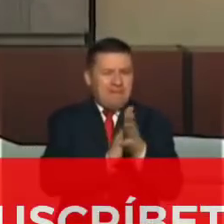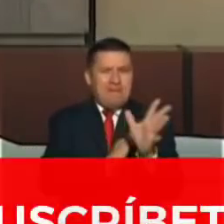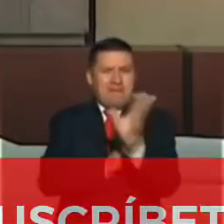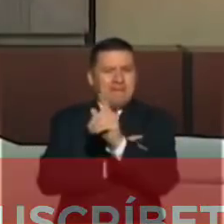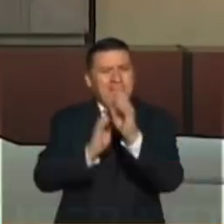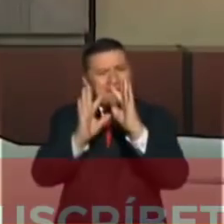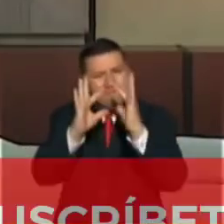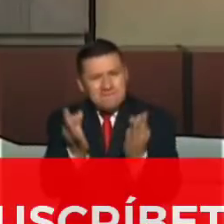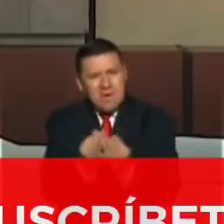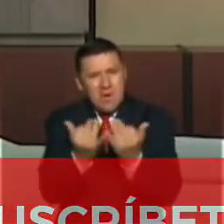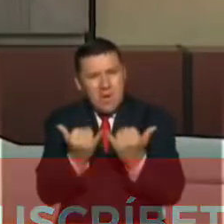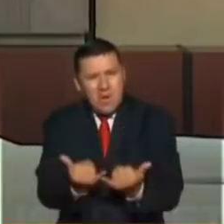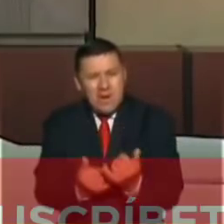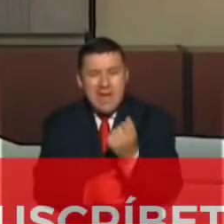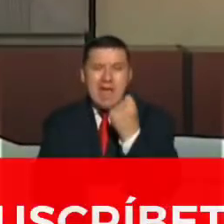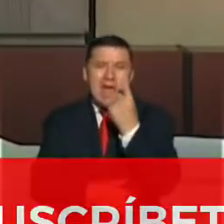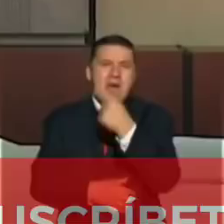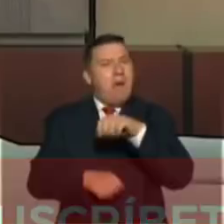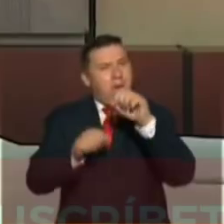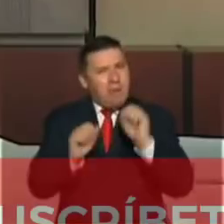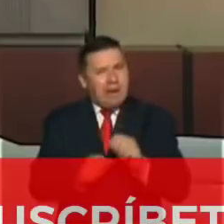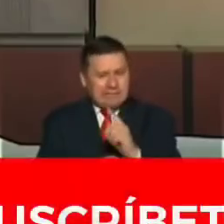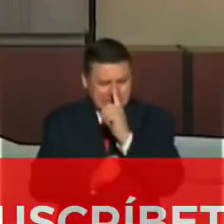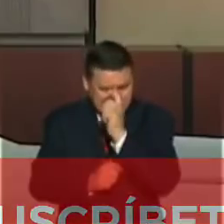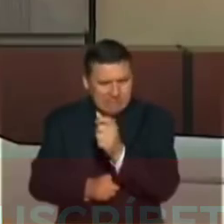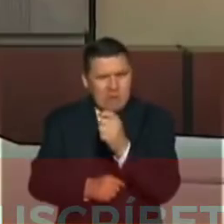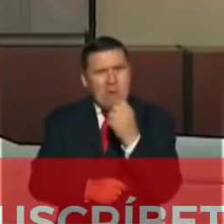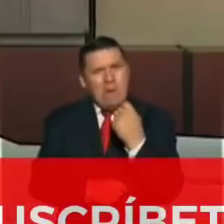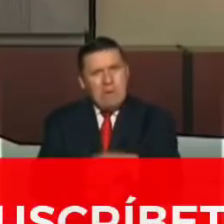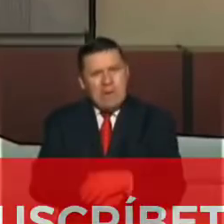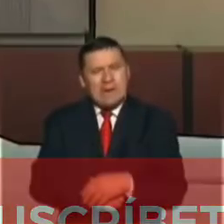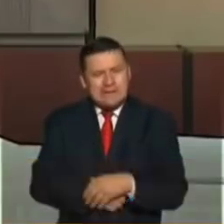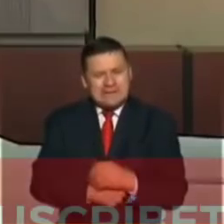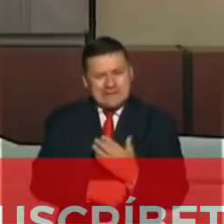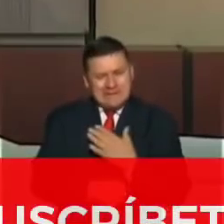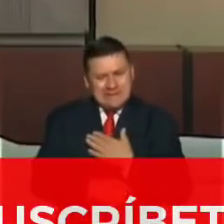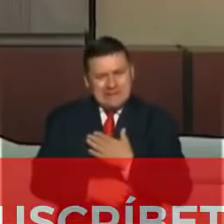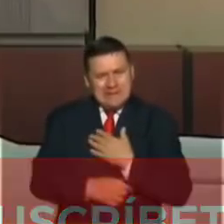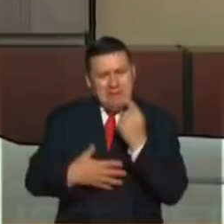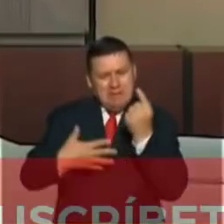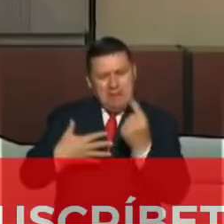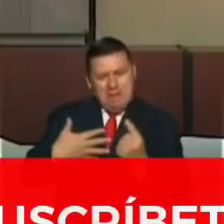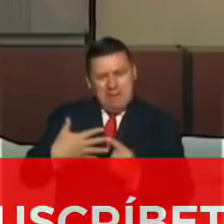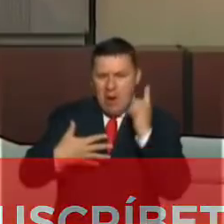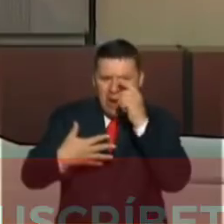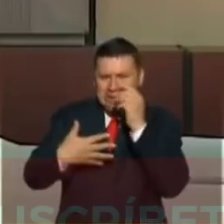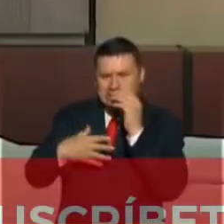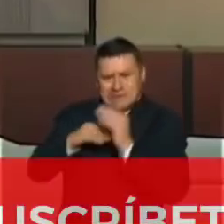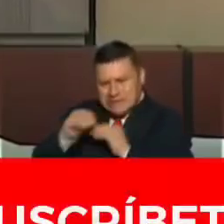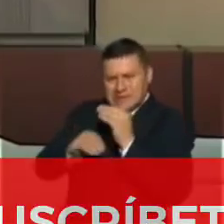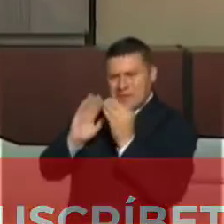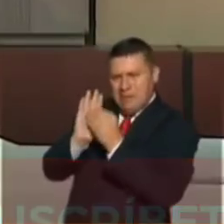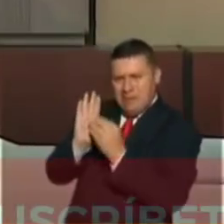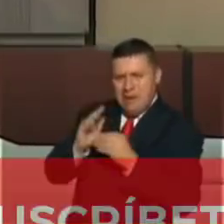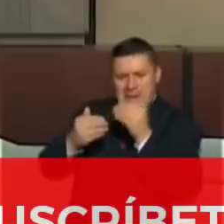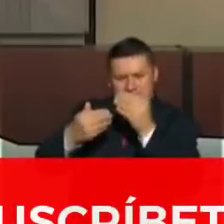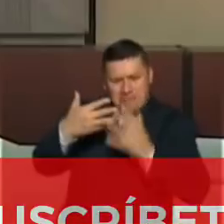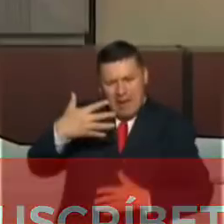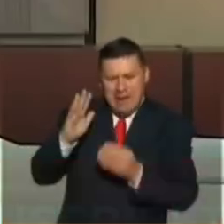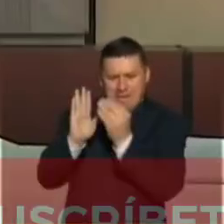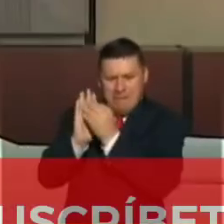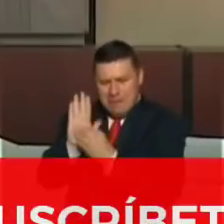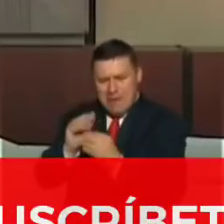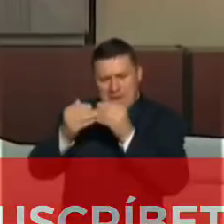las familias tengan hoy es que podamos valorar lo que ha sido todo este conjunto de herramientas que nos ha permitido también mitigar